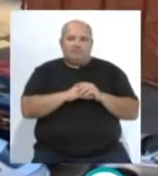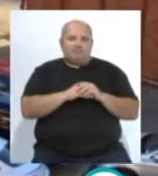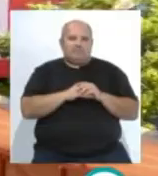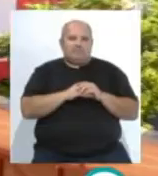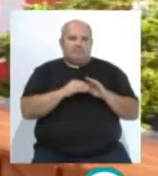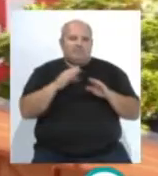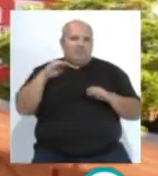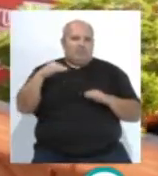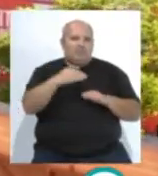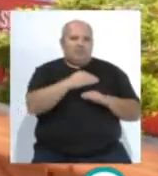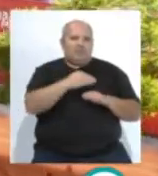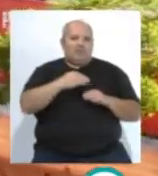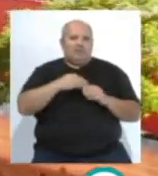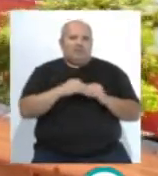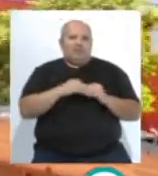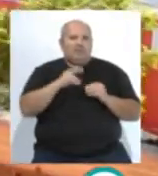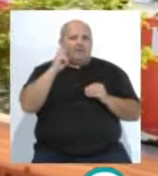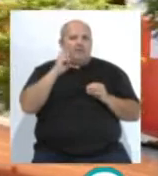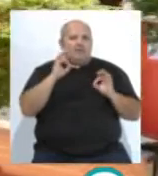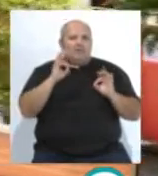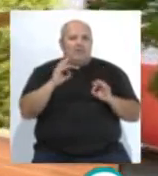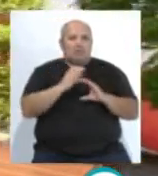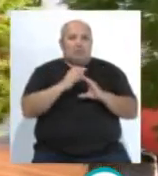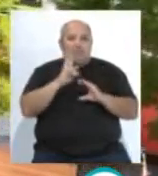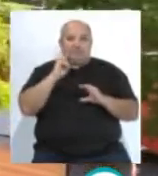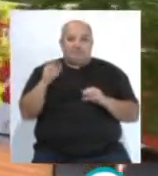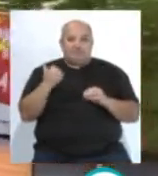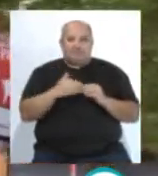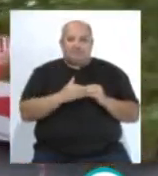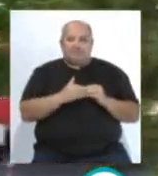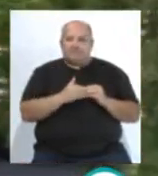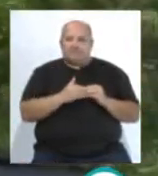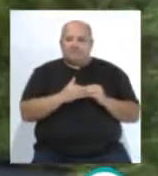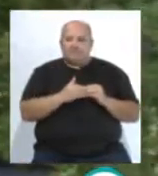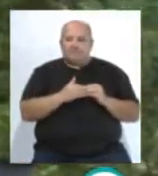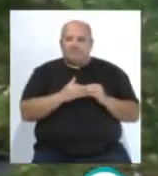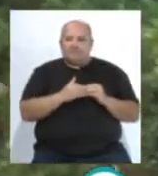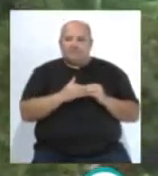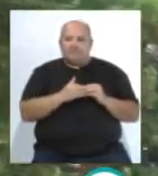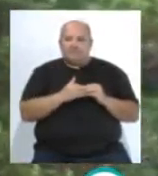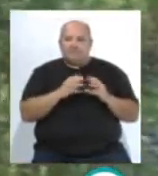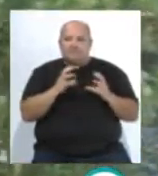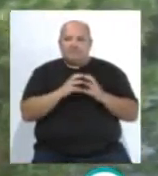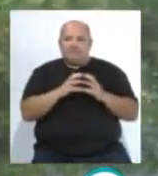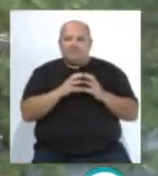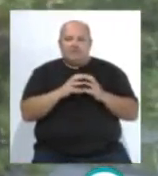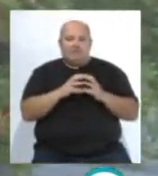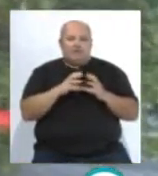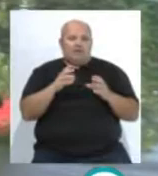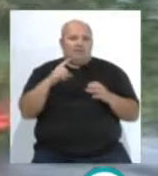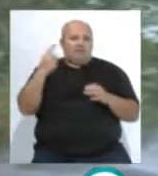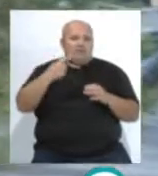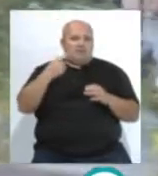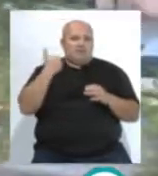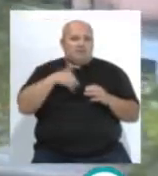cara, ahora aprovecharon. Pero vemos justamente ese autobús. Era el primer tiempo, en ese momento el Granada era equipo de